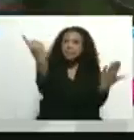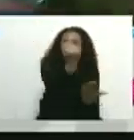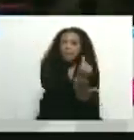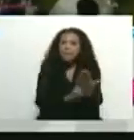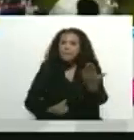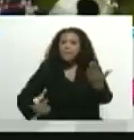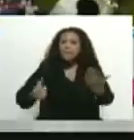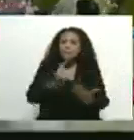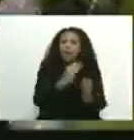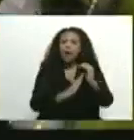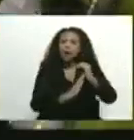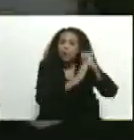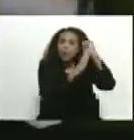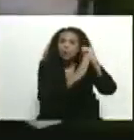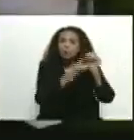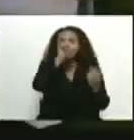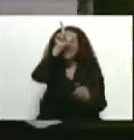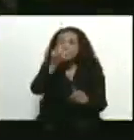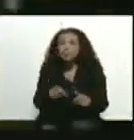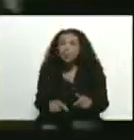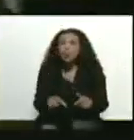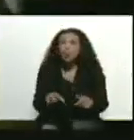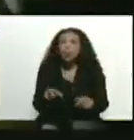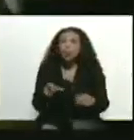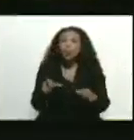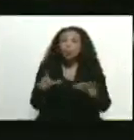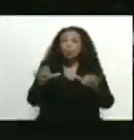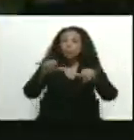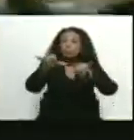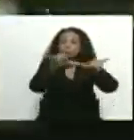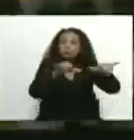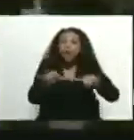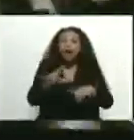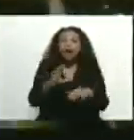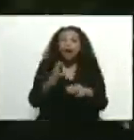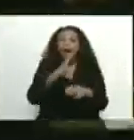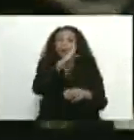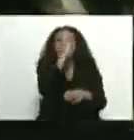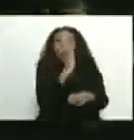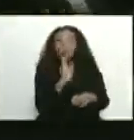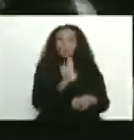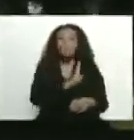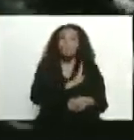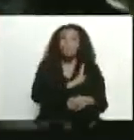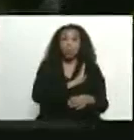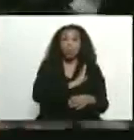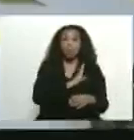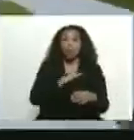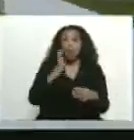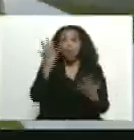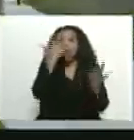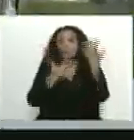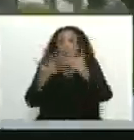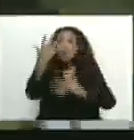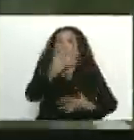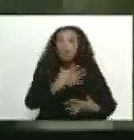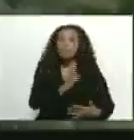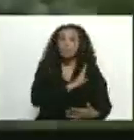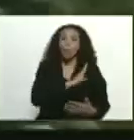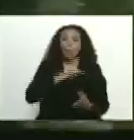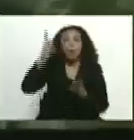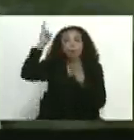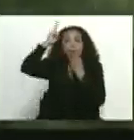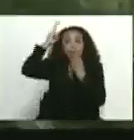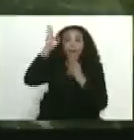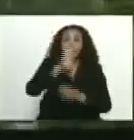que dirige este proyecto, se basa en tejidos y colores guayú. Y además este parque, Ana María